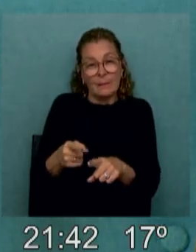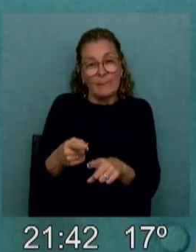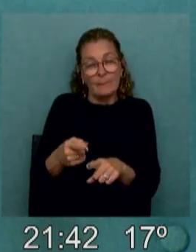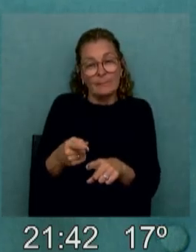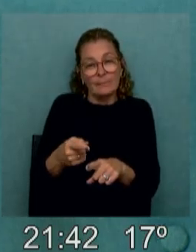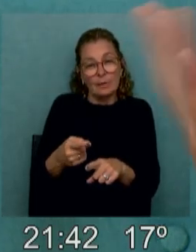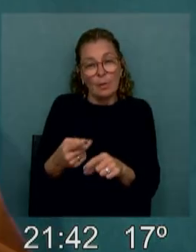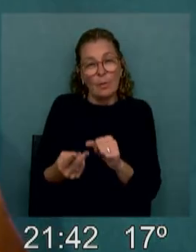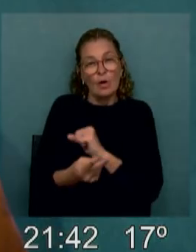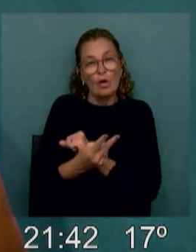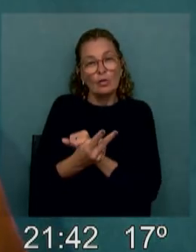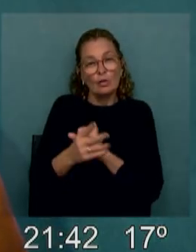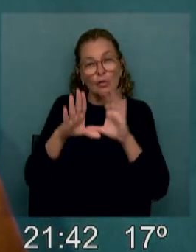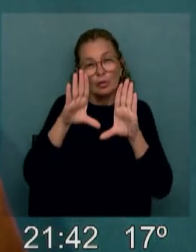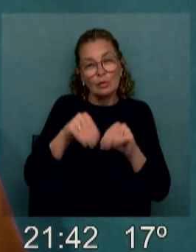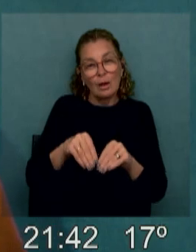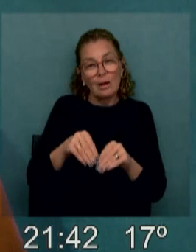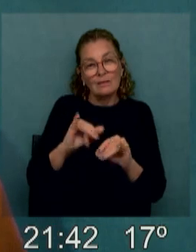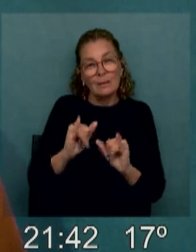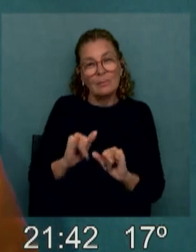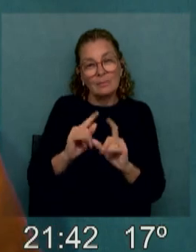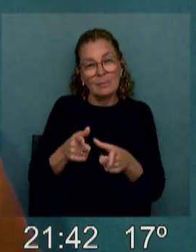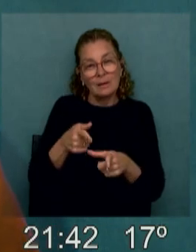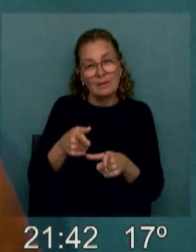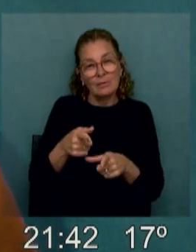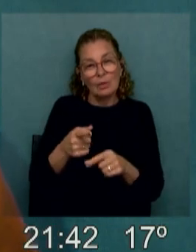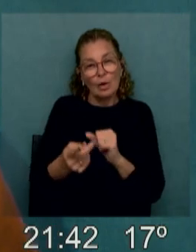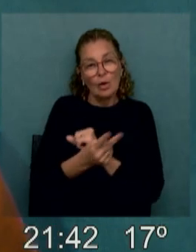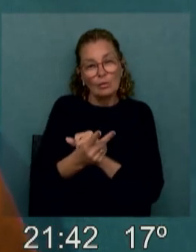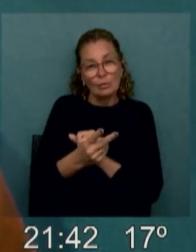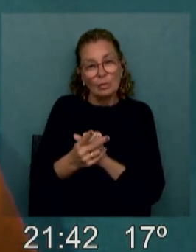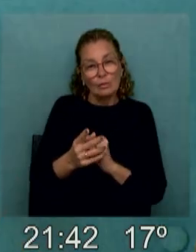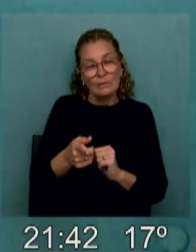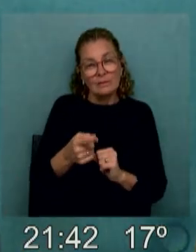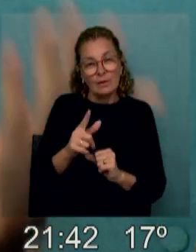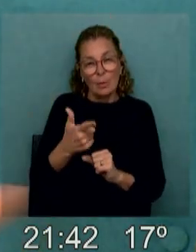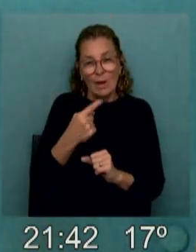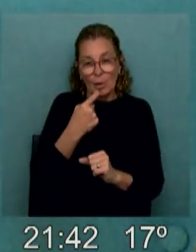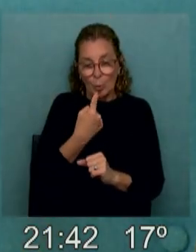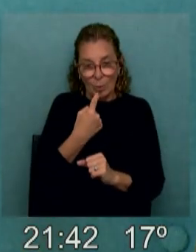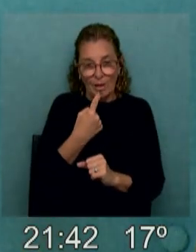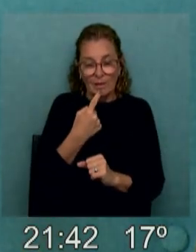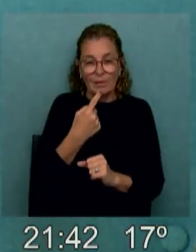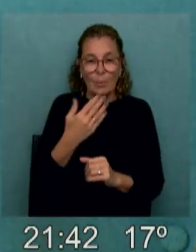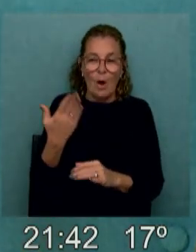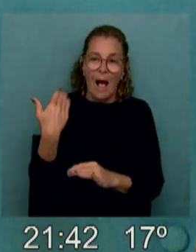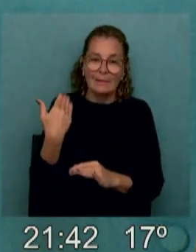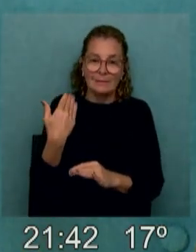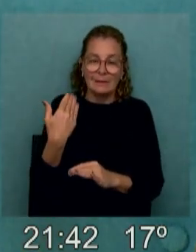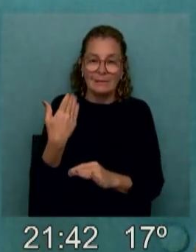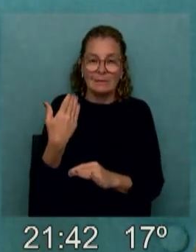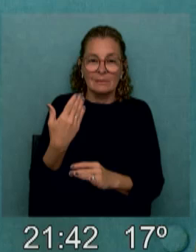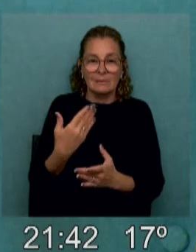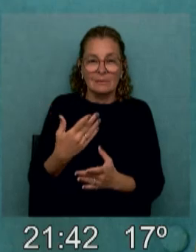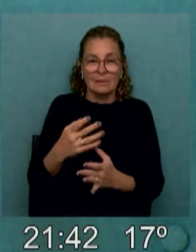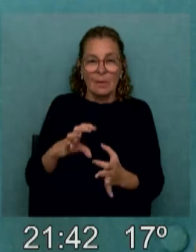Tener el control completo de tu obra también es un poco eso. Sin duda, comparado con el pasado,